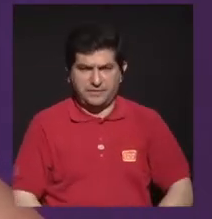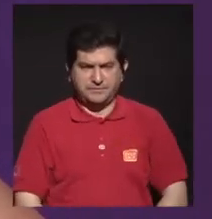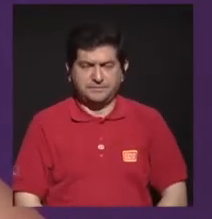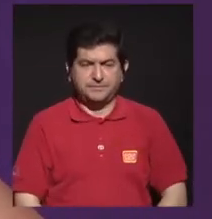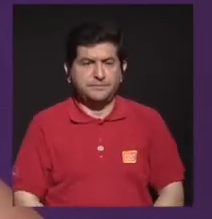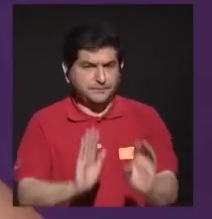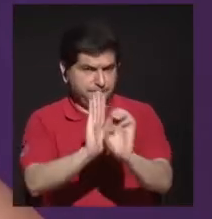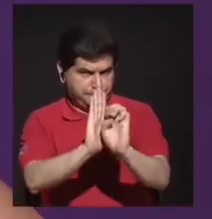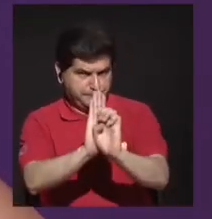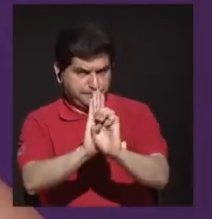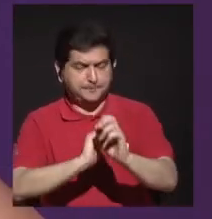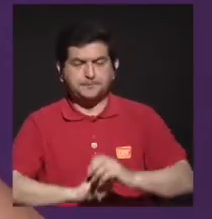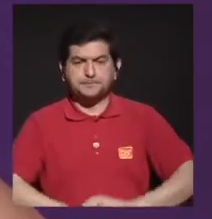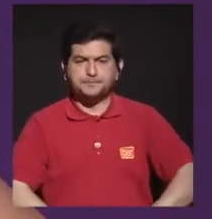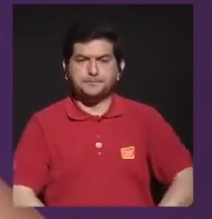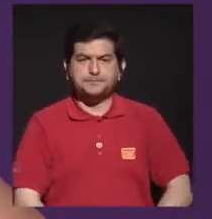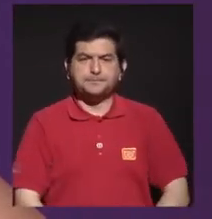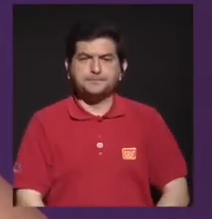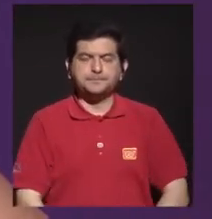Por ejemplo,